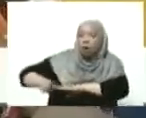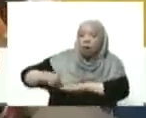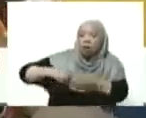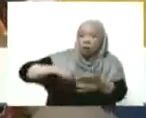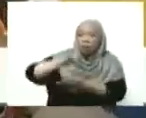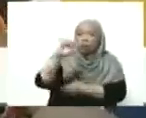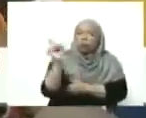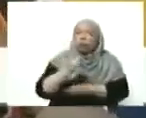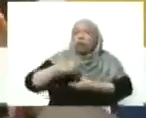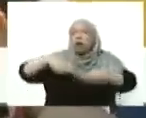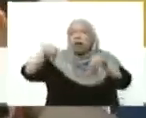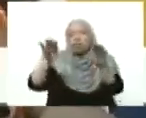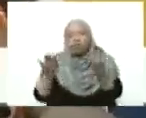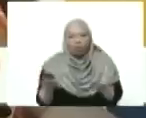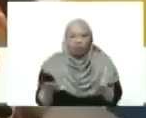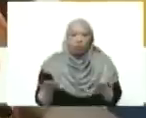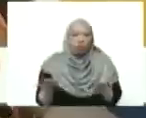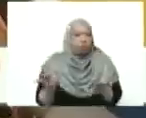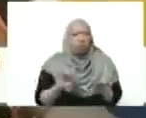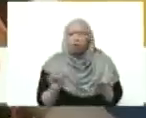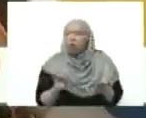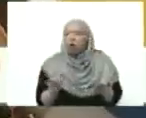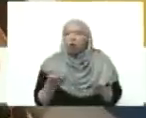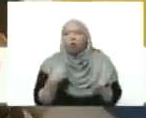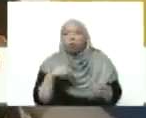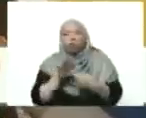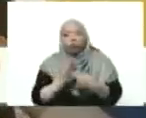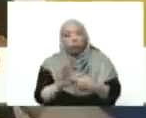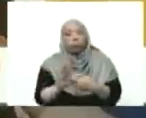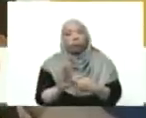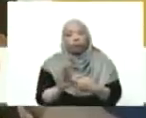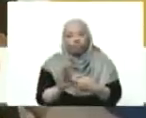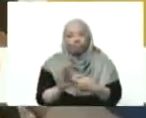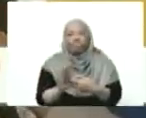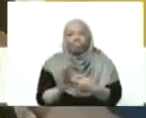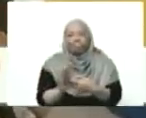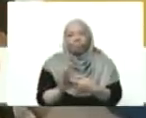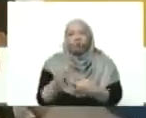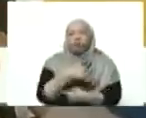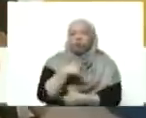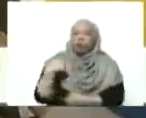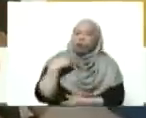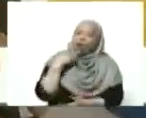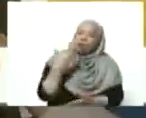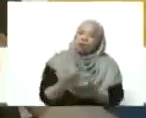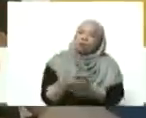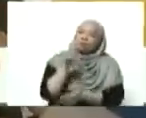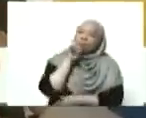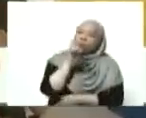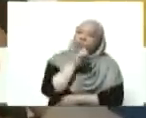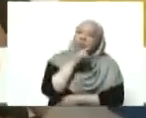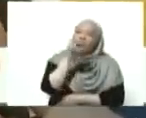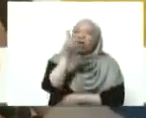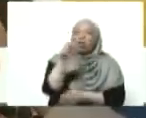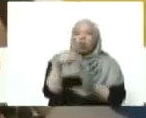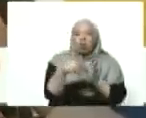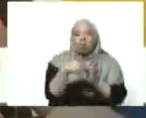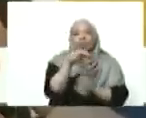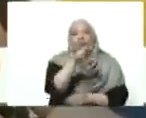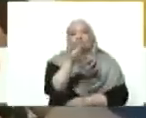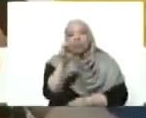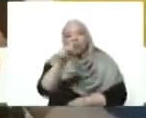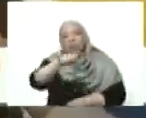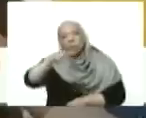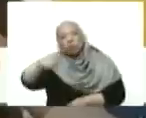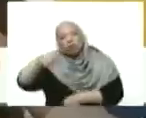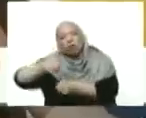dijo que no nos abandonaría, y hoy se está dando muestra de que está cumpliendo su palabra. Queremos agradecer en nombre de los 2.300 trabajadores de Conviasa